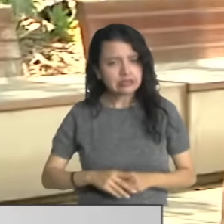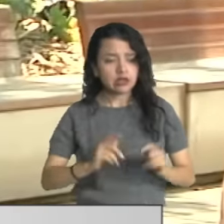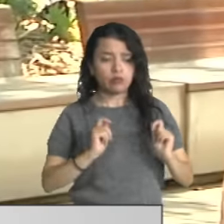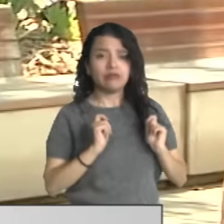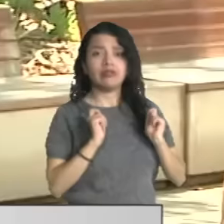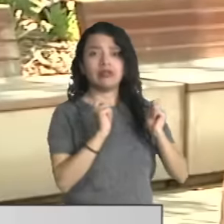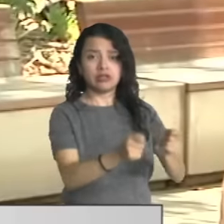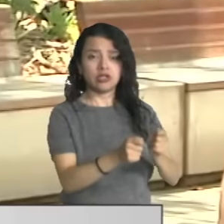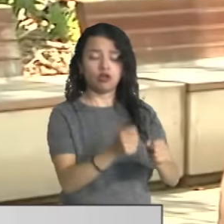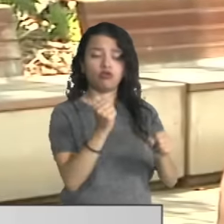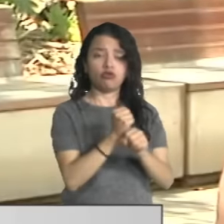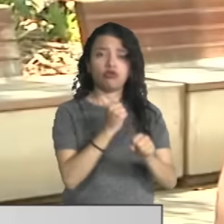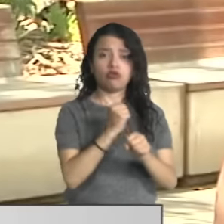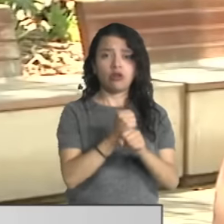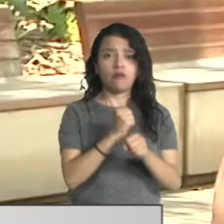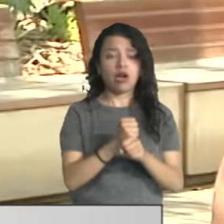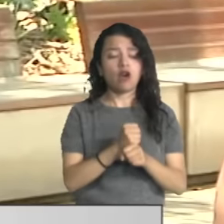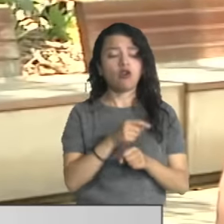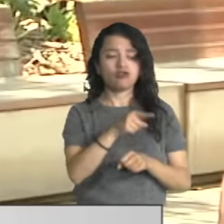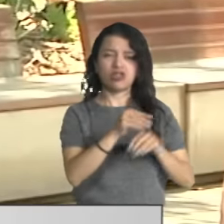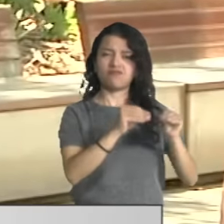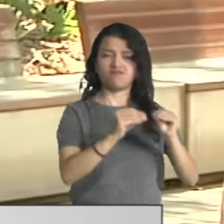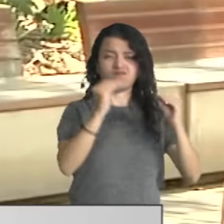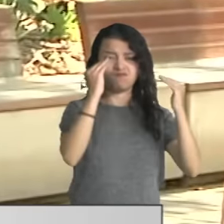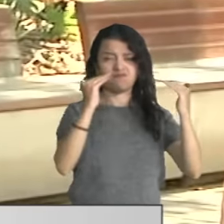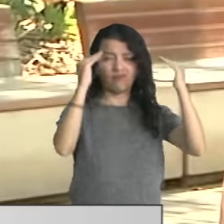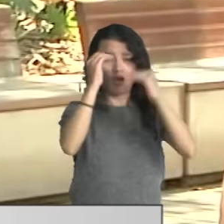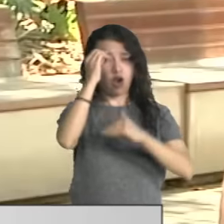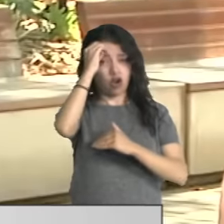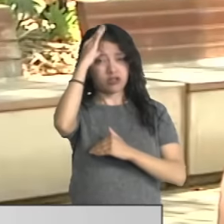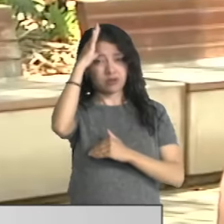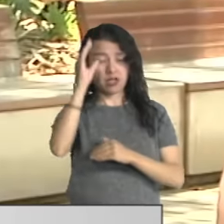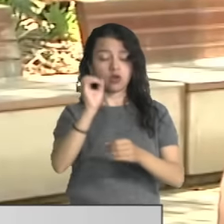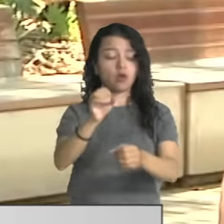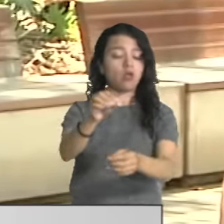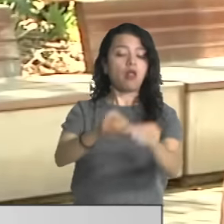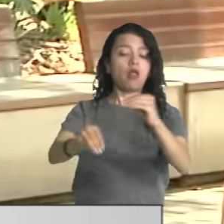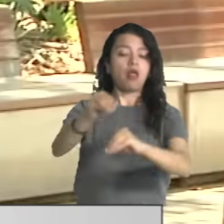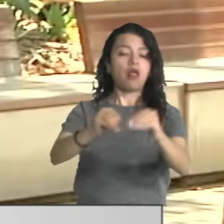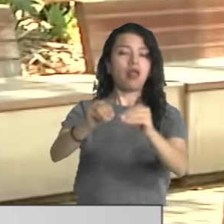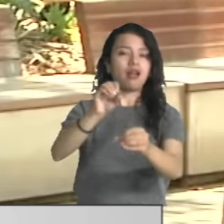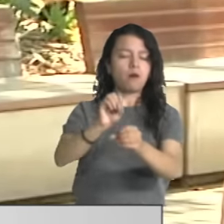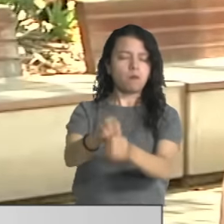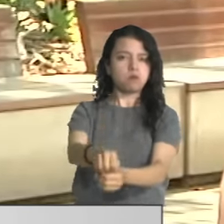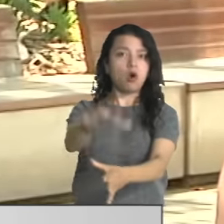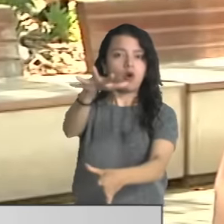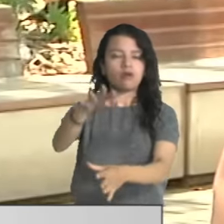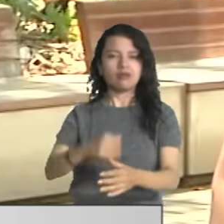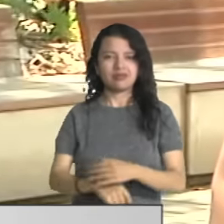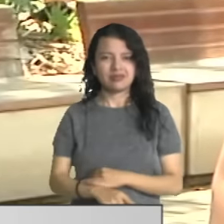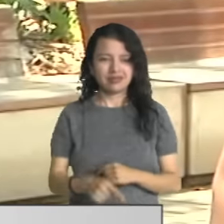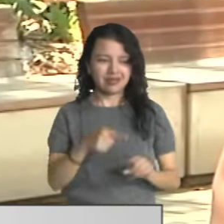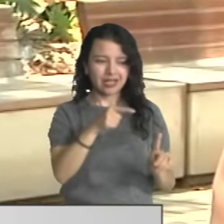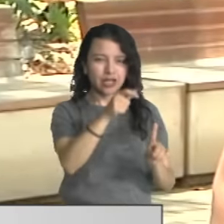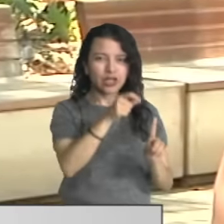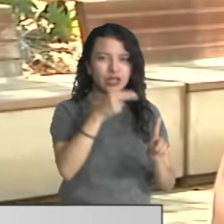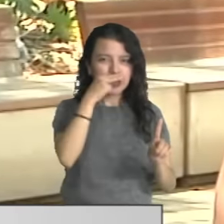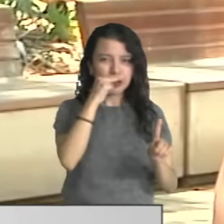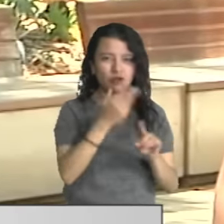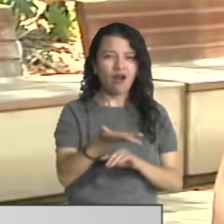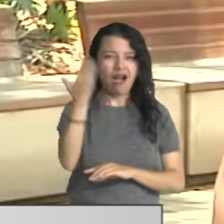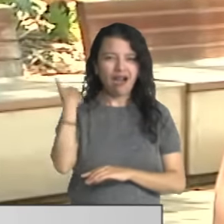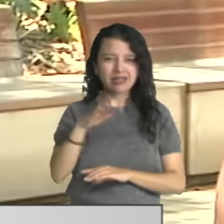asignado labores de explosivista. Esta persona al parecer fue reclutada por alias Firu, quien es el